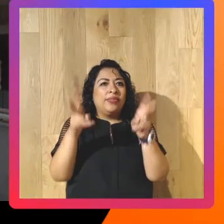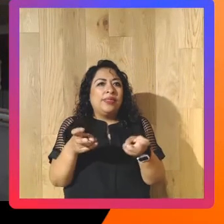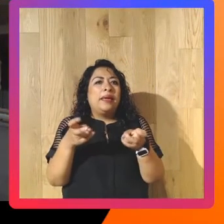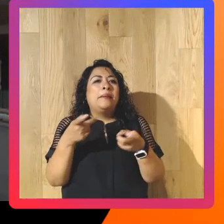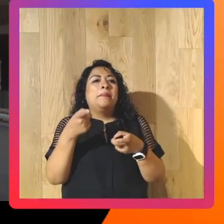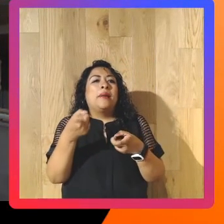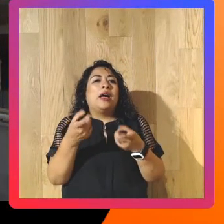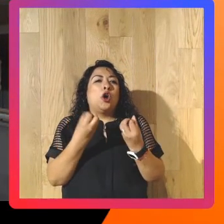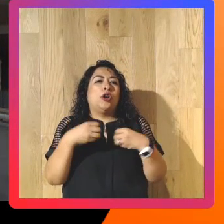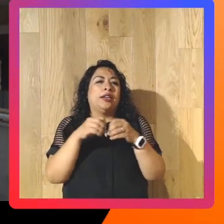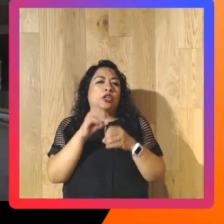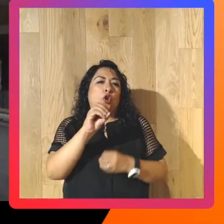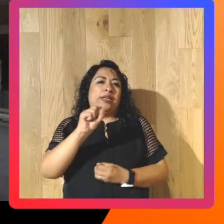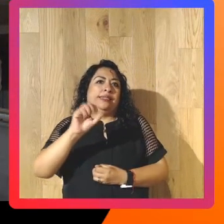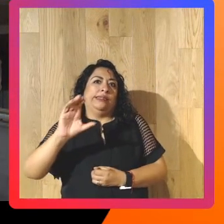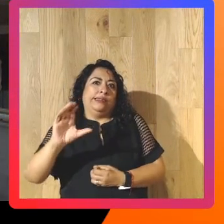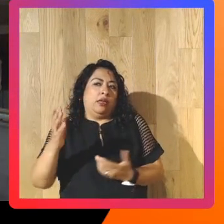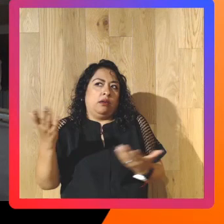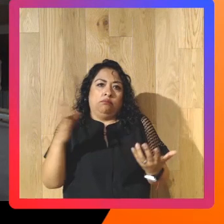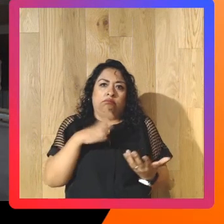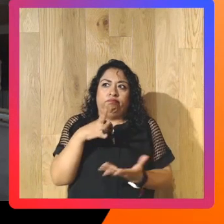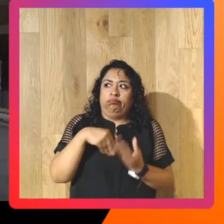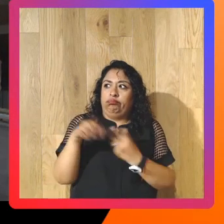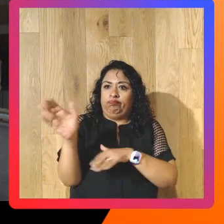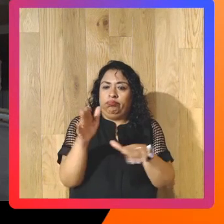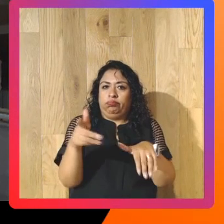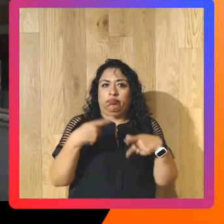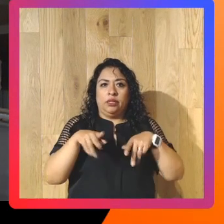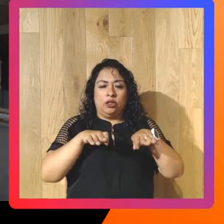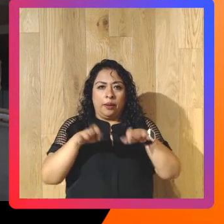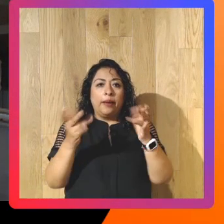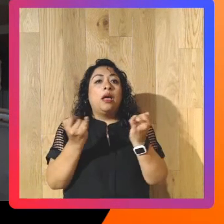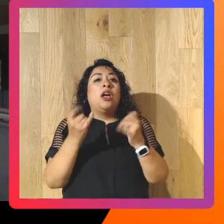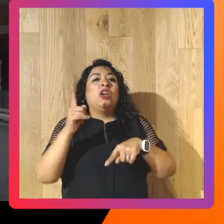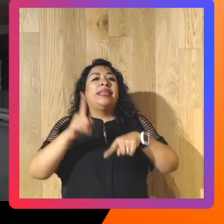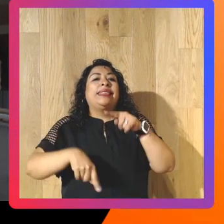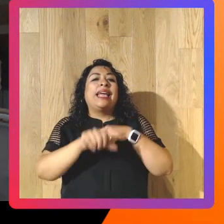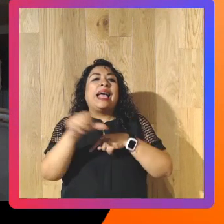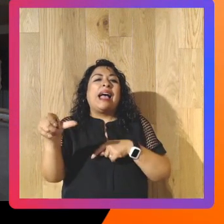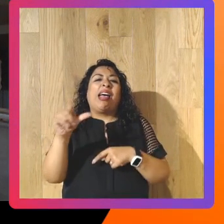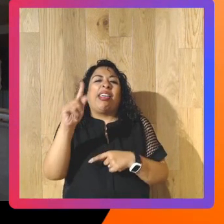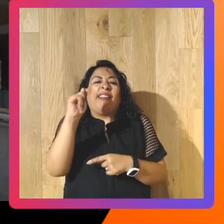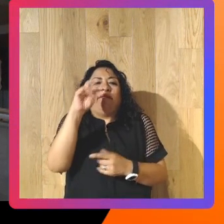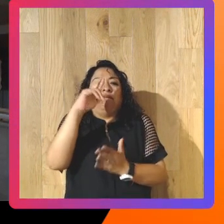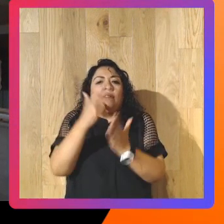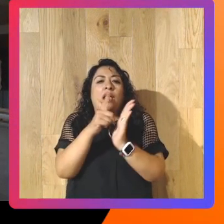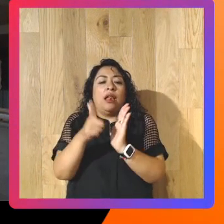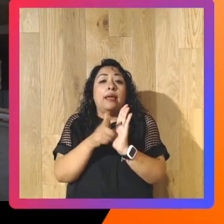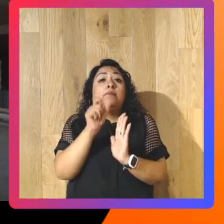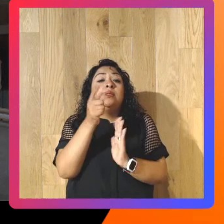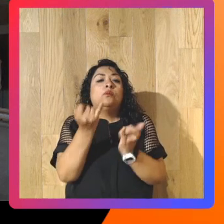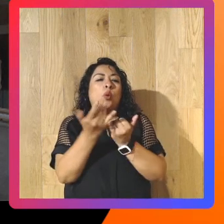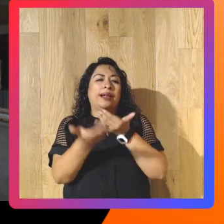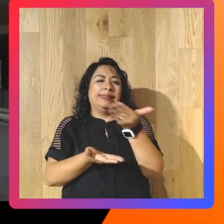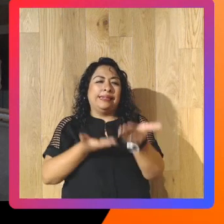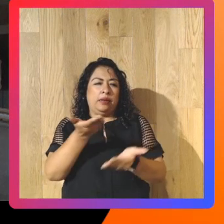de las organizaciones de la sociedad civil que generan empleo y combate a la ilegalidad. Además de los